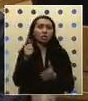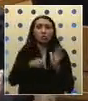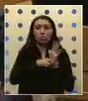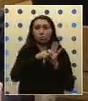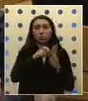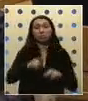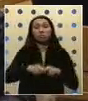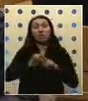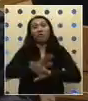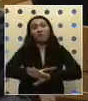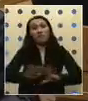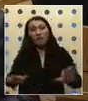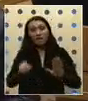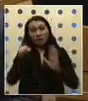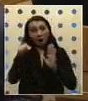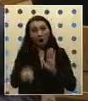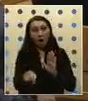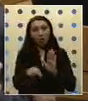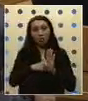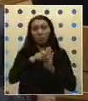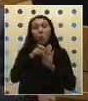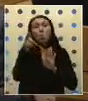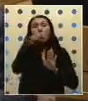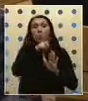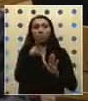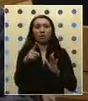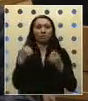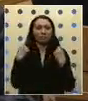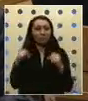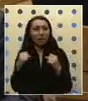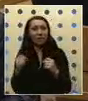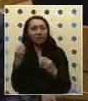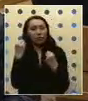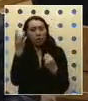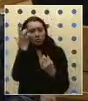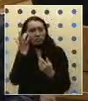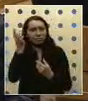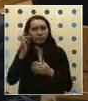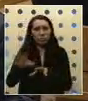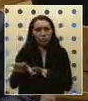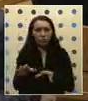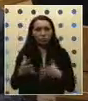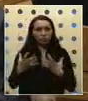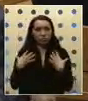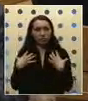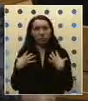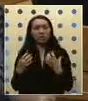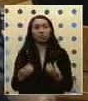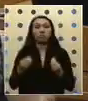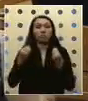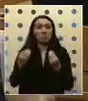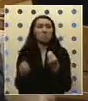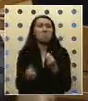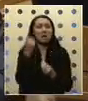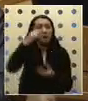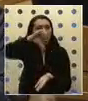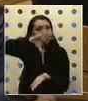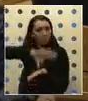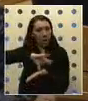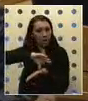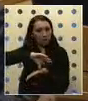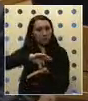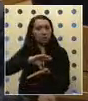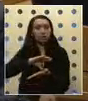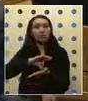este último presupuesto de acuerdo a sus talentos, capacidades, condiciones, poniendo al país primero más que las